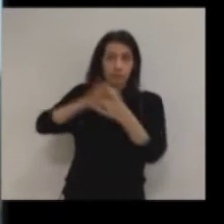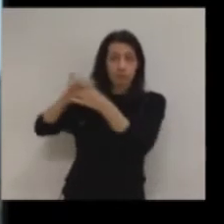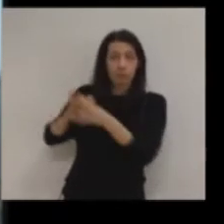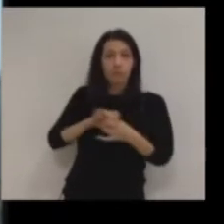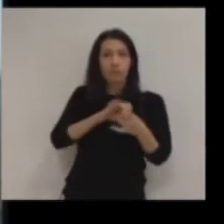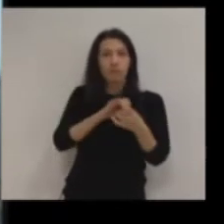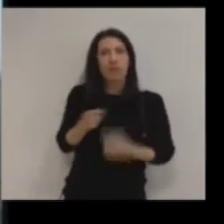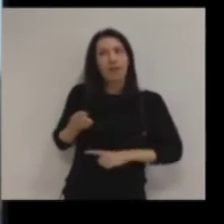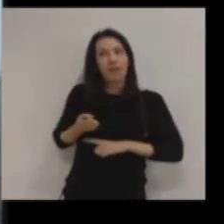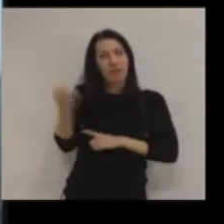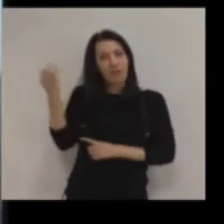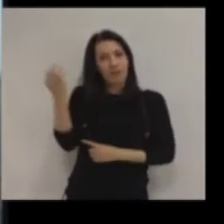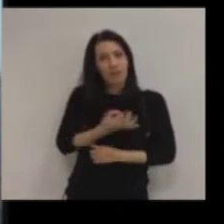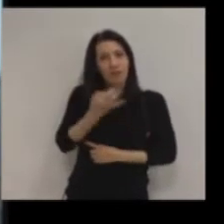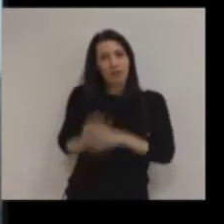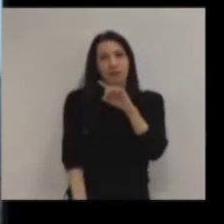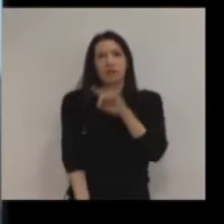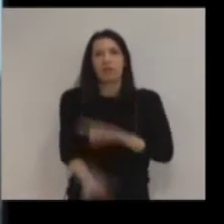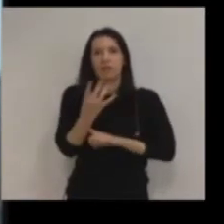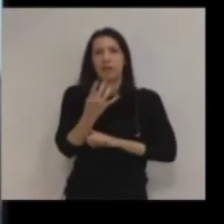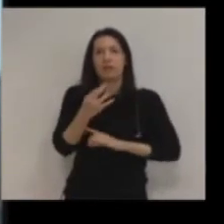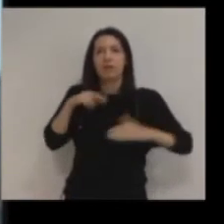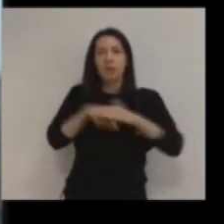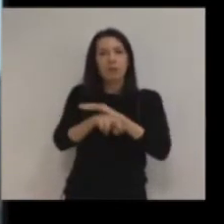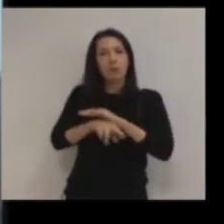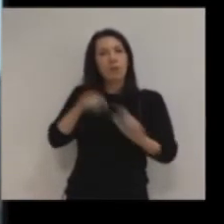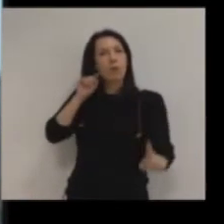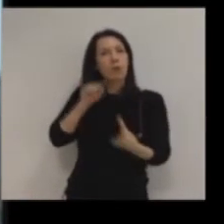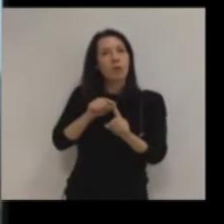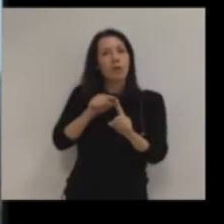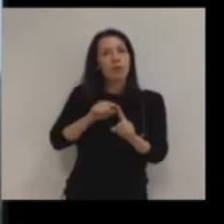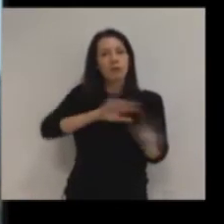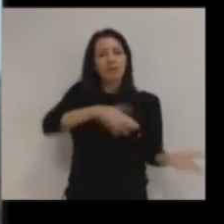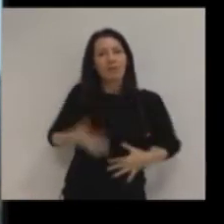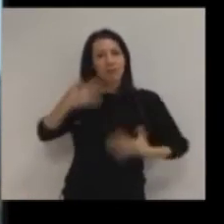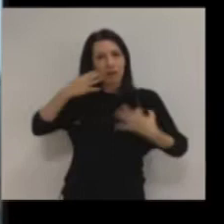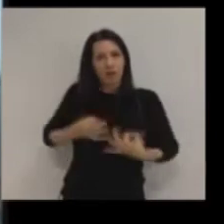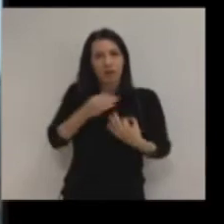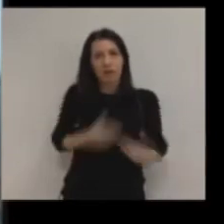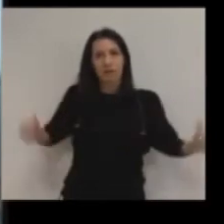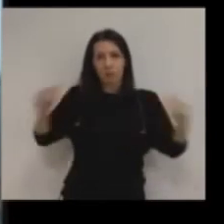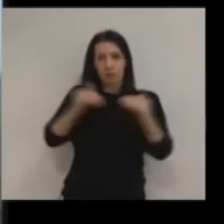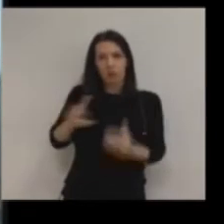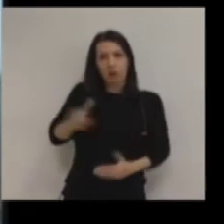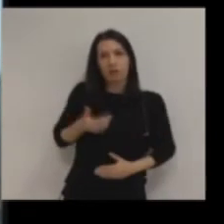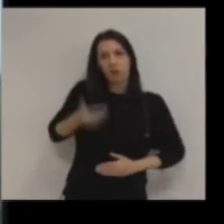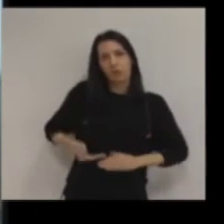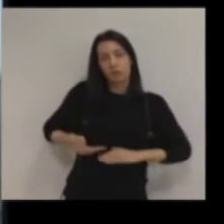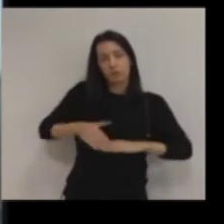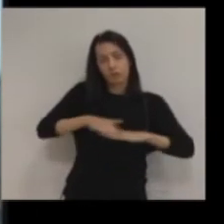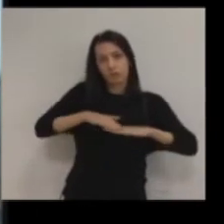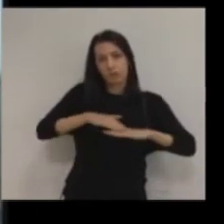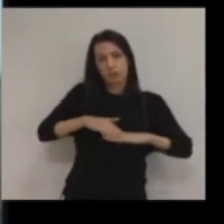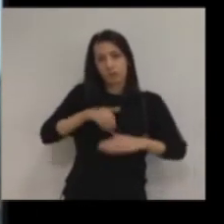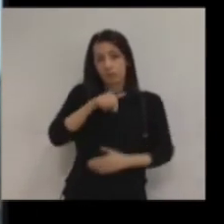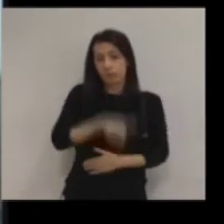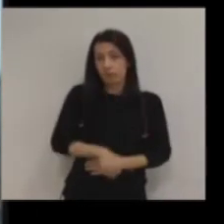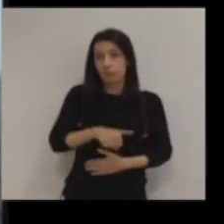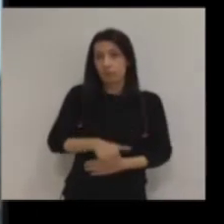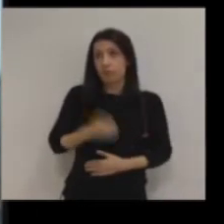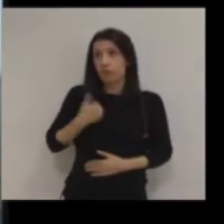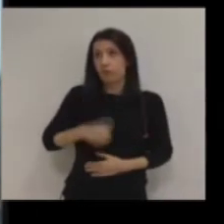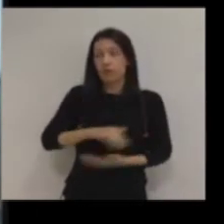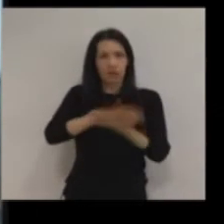obligados a crear los medios para esa igualdad de derechos fundamentales. Aquí ya veremos